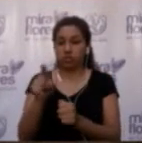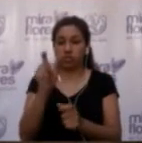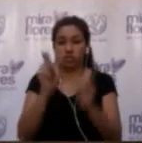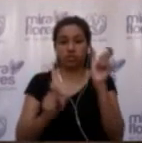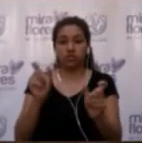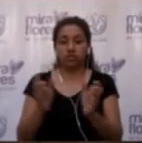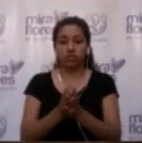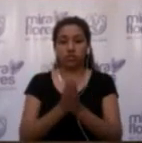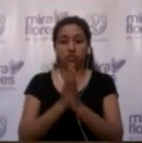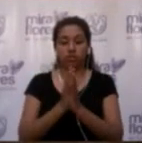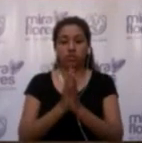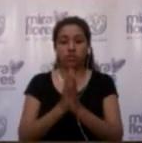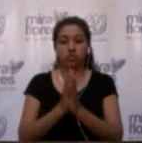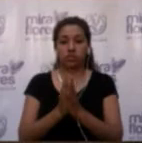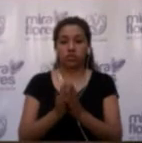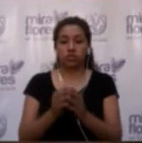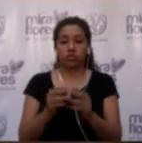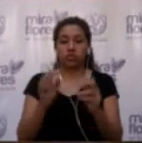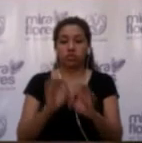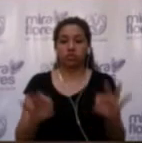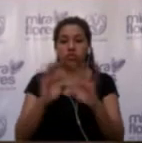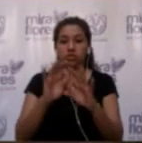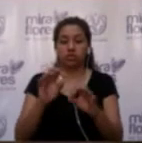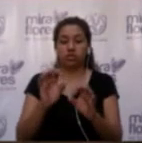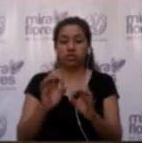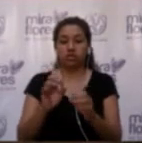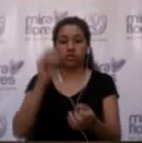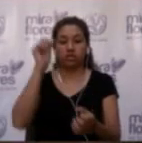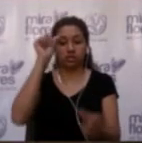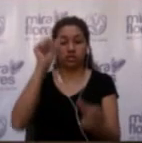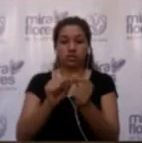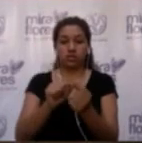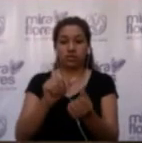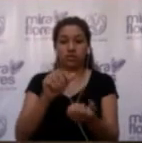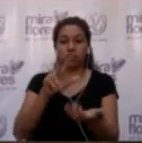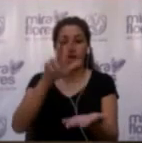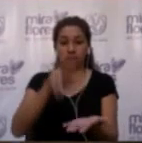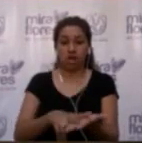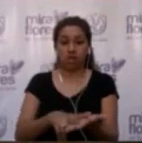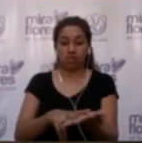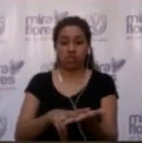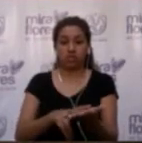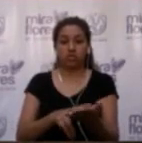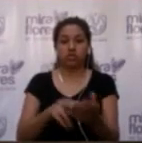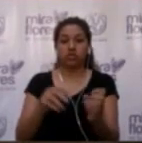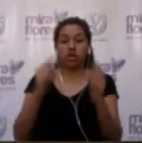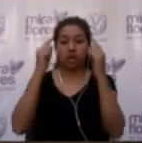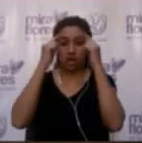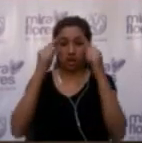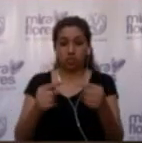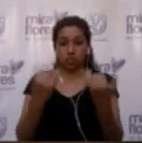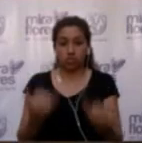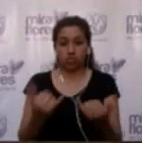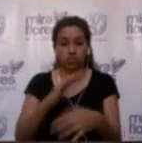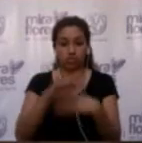que se sirvan a exonerarnos de la aprobación del acta para la ejecución inmediata de los acuerdos tomados esta